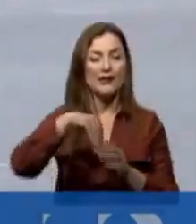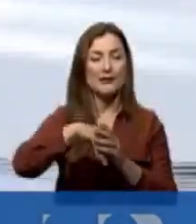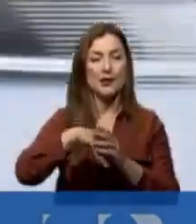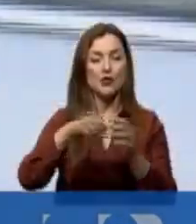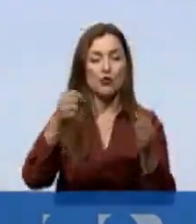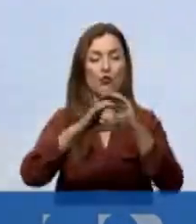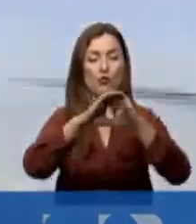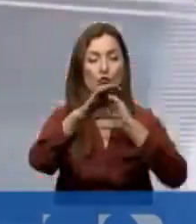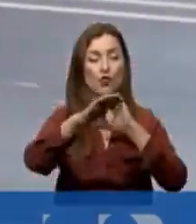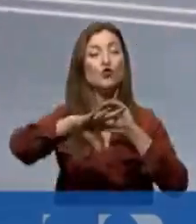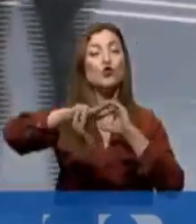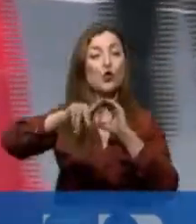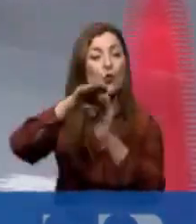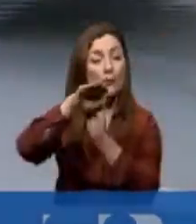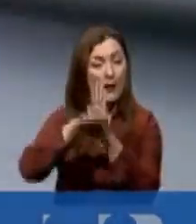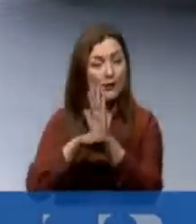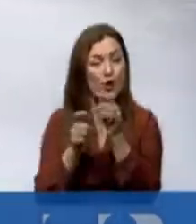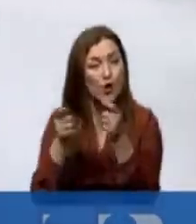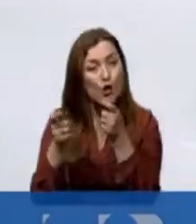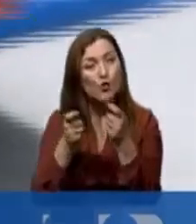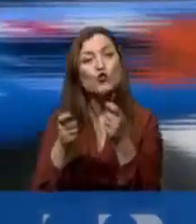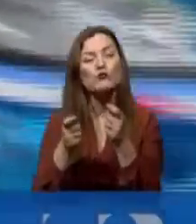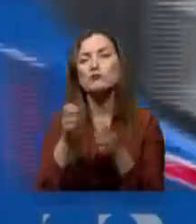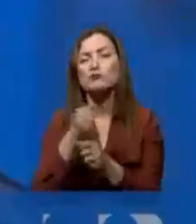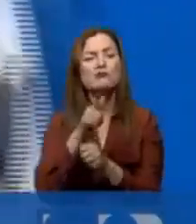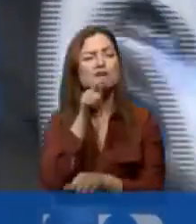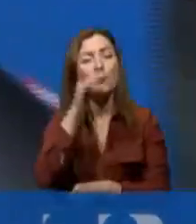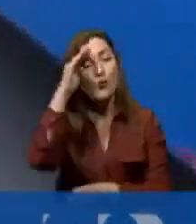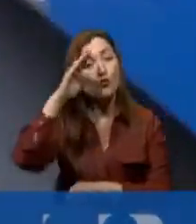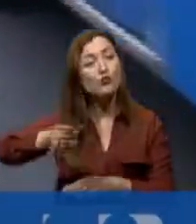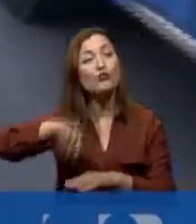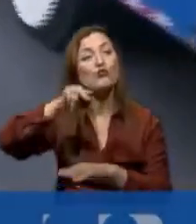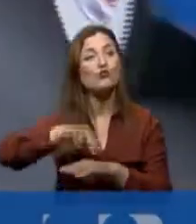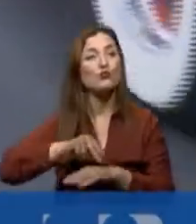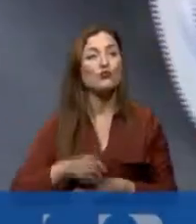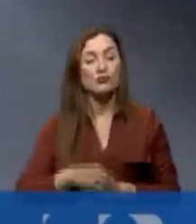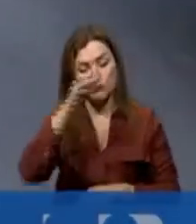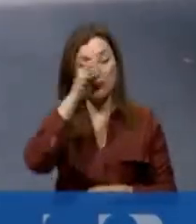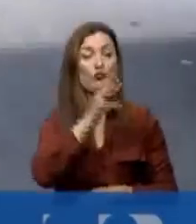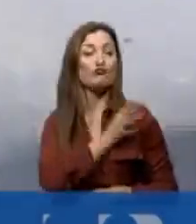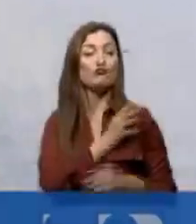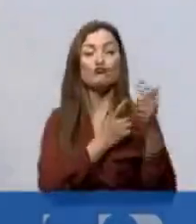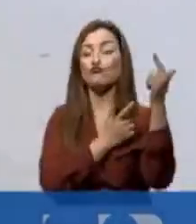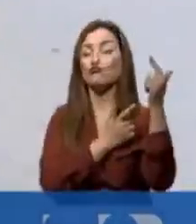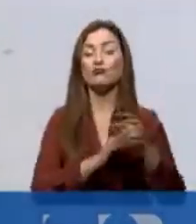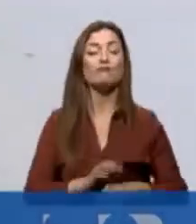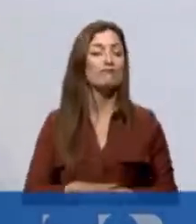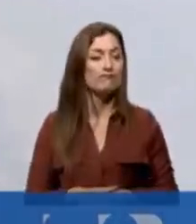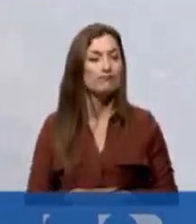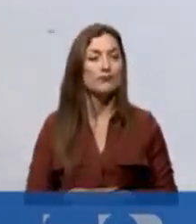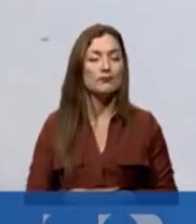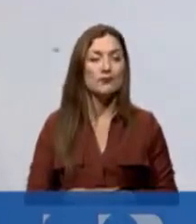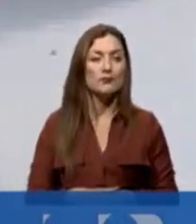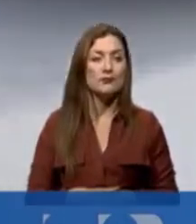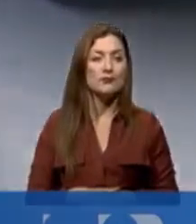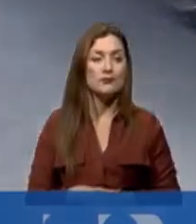de transporte público han reducido por estos controles que está haciendo la Policía Nacional y también las Fuerzas Armadas. Ahora, hay algo preocupante